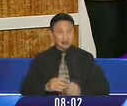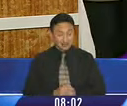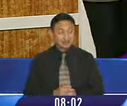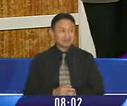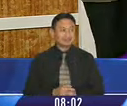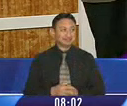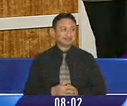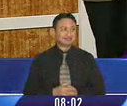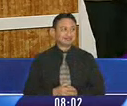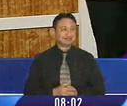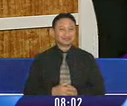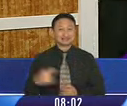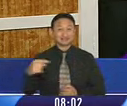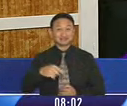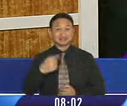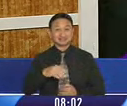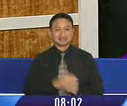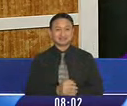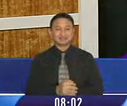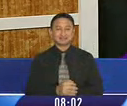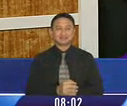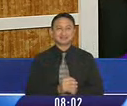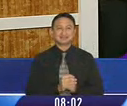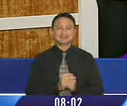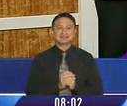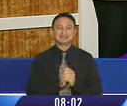Lento, vamos, dale acción. 2, 2, 2, 2.